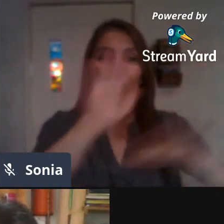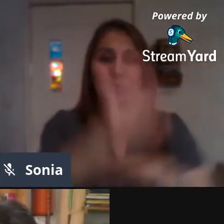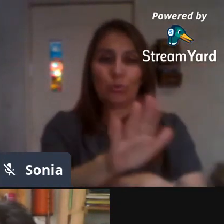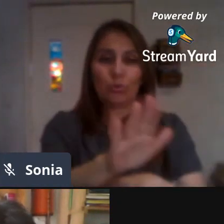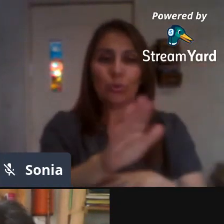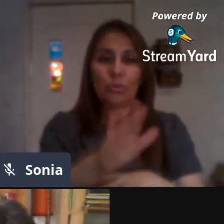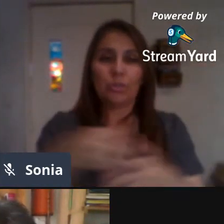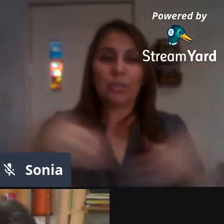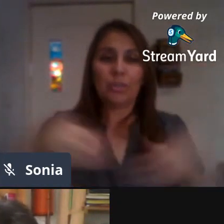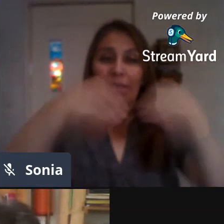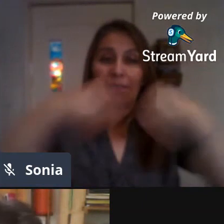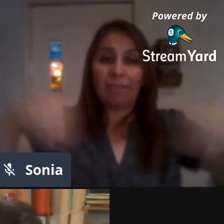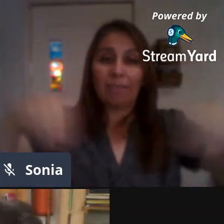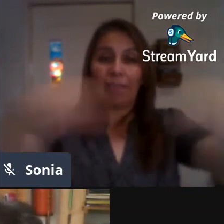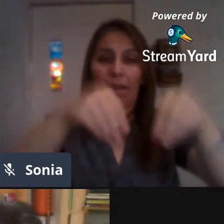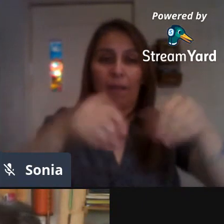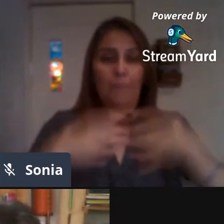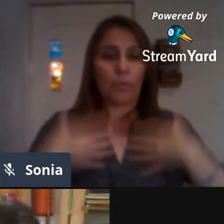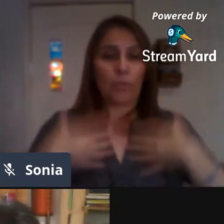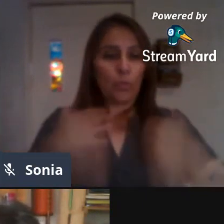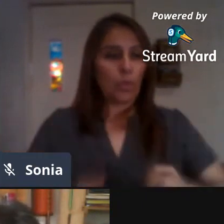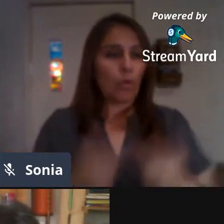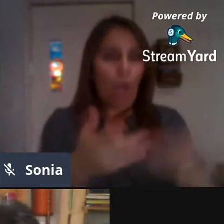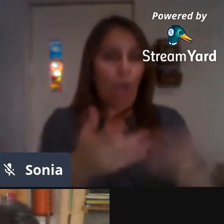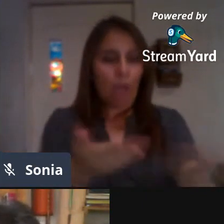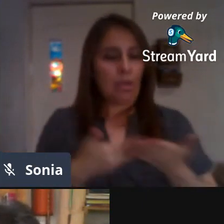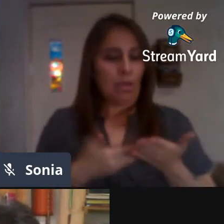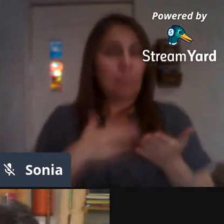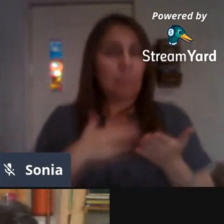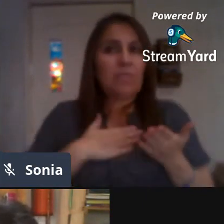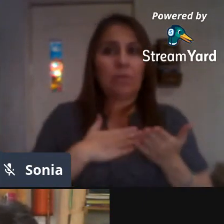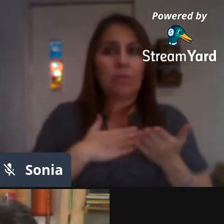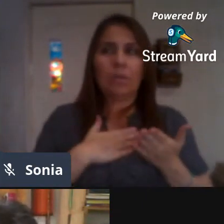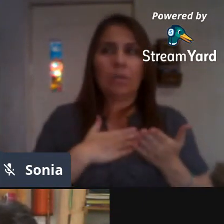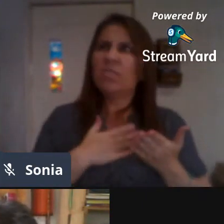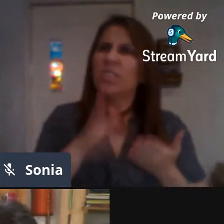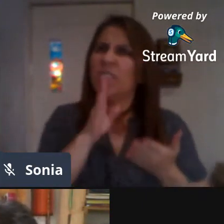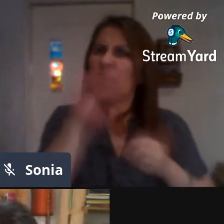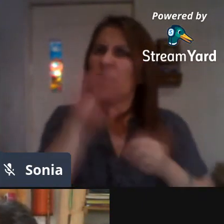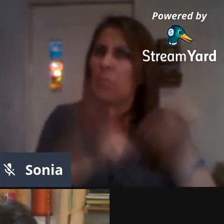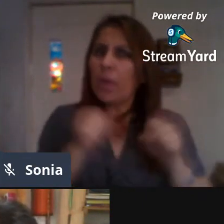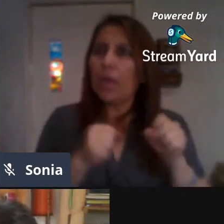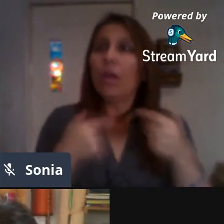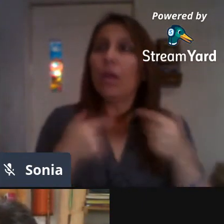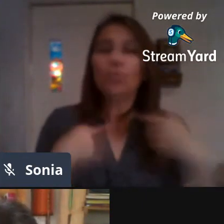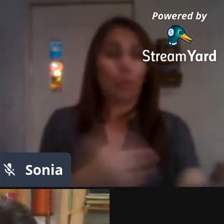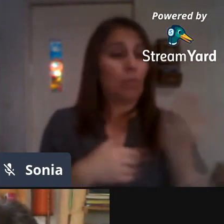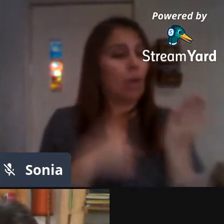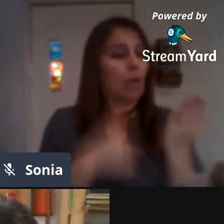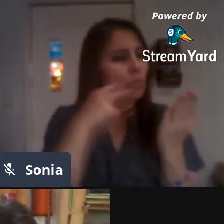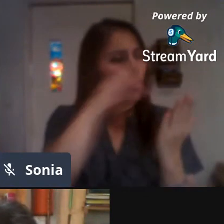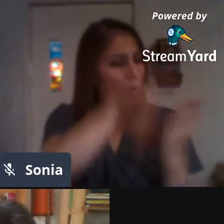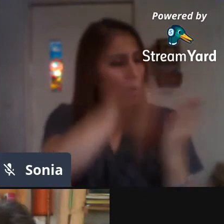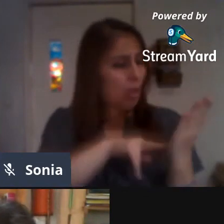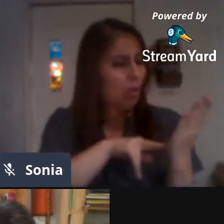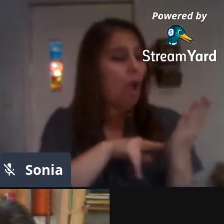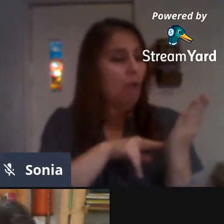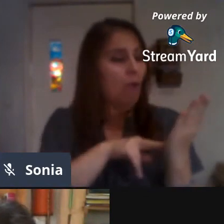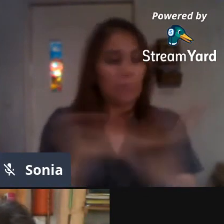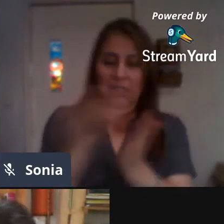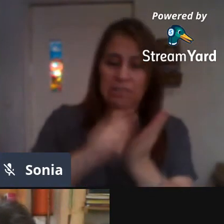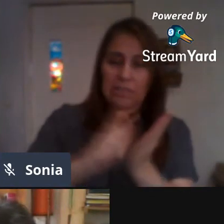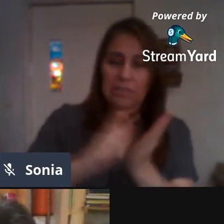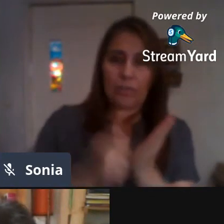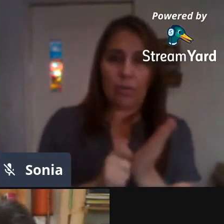tierras a quienes tienen el privilegio de estar en un sistema de poder leer de poder escribir y pues eso suena pues bastante como